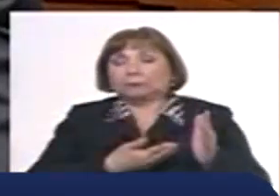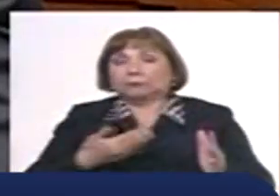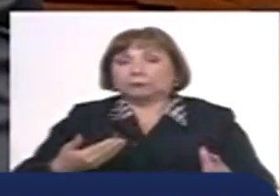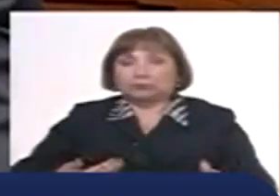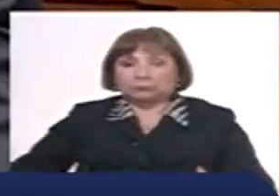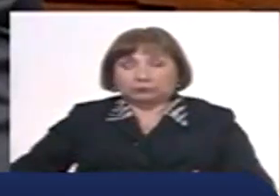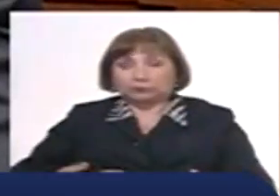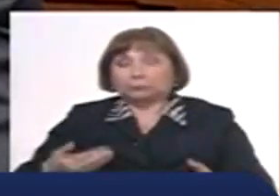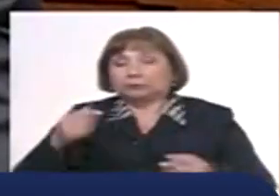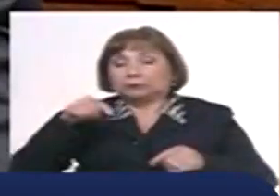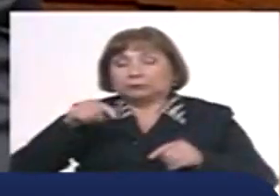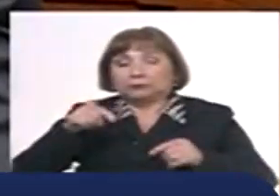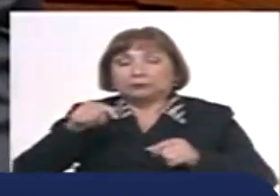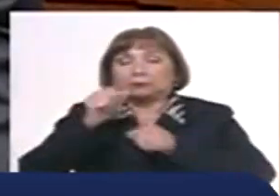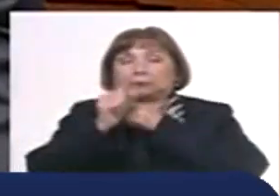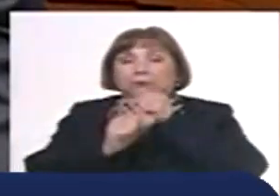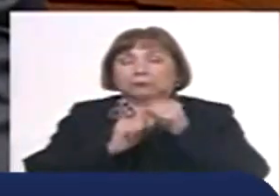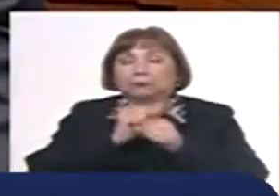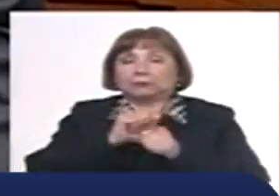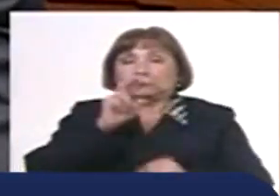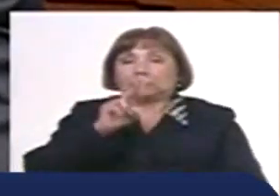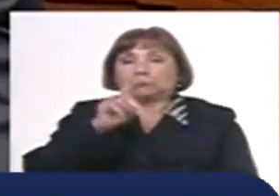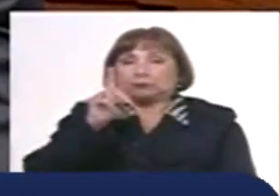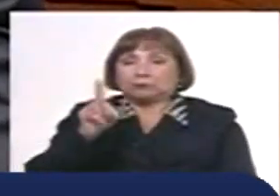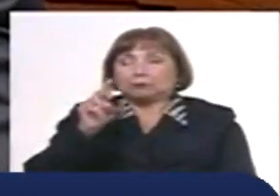gobierno para el periodo